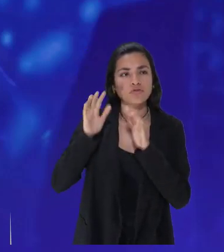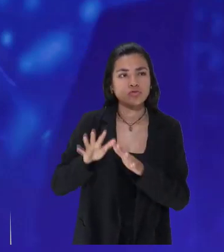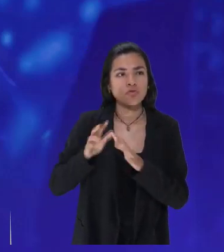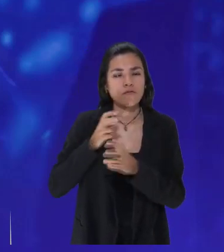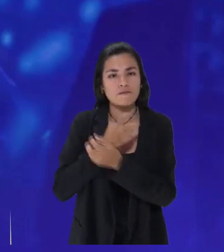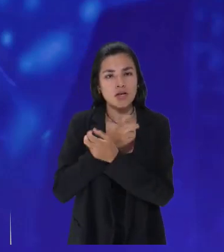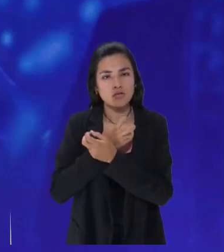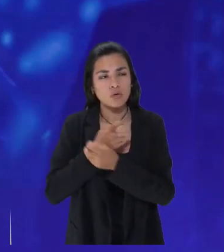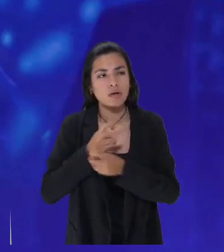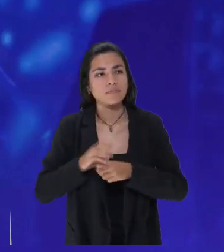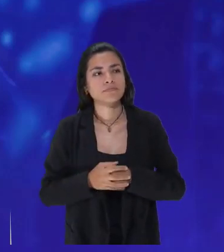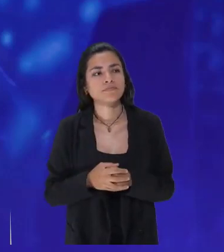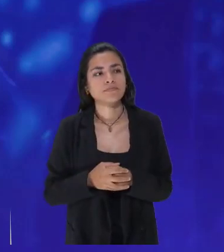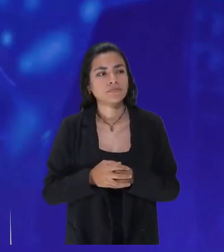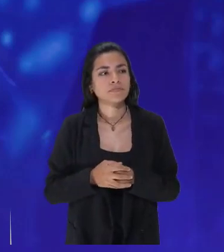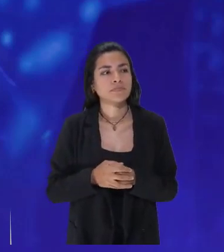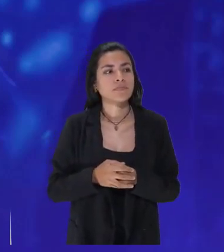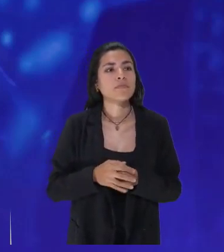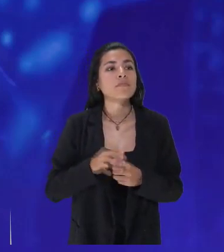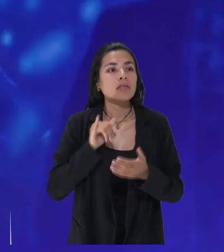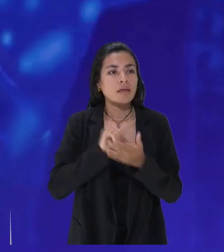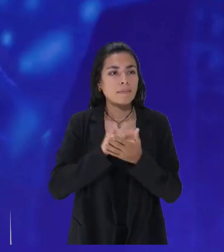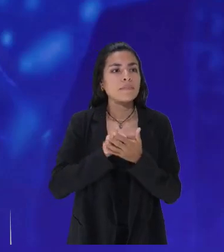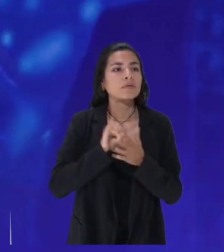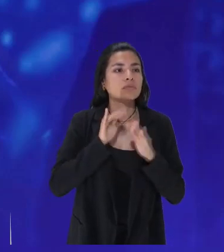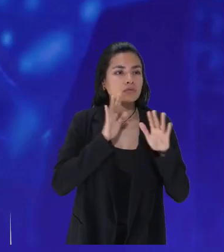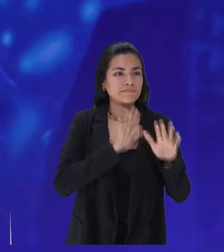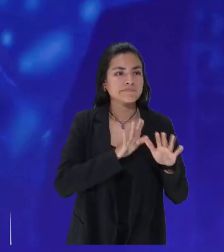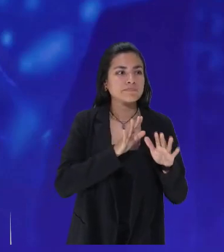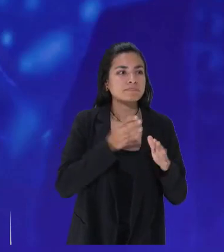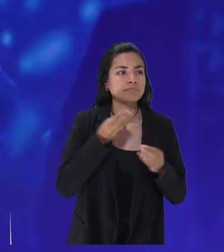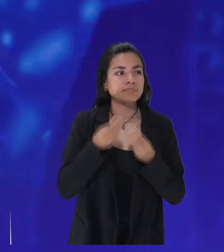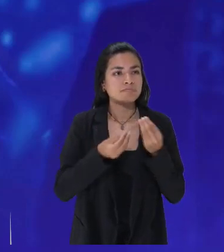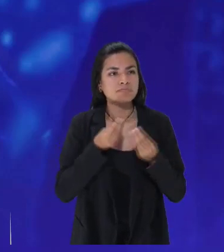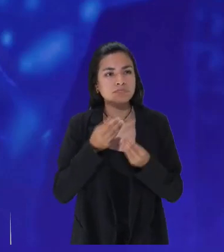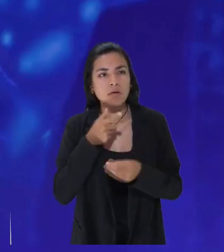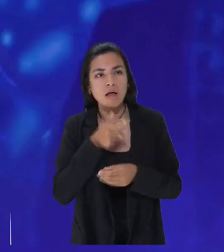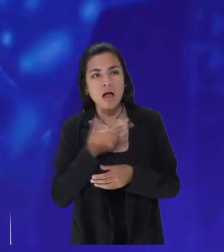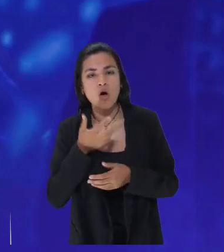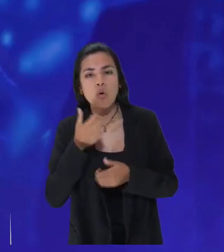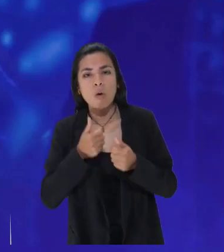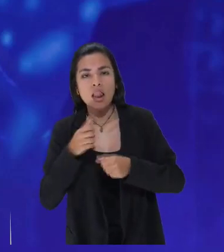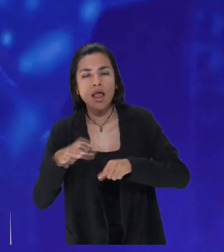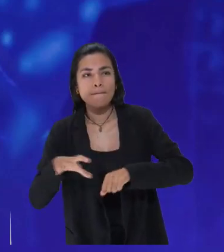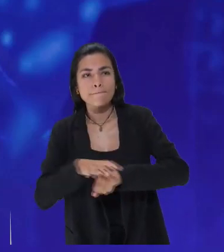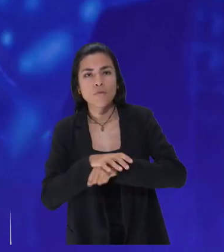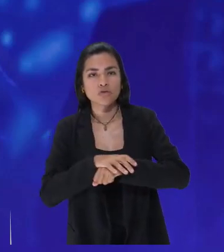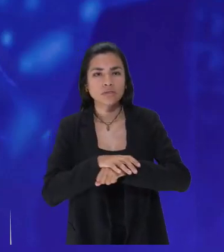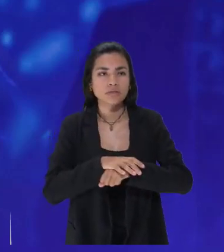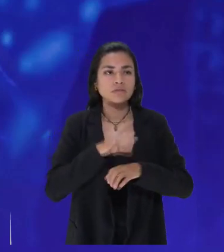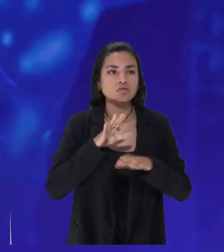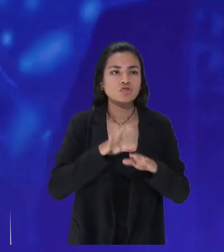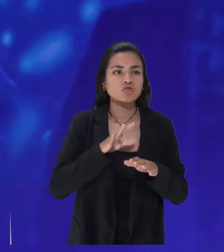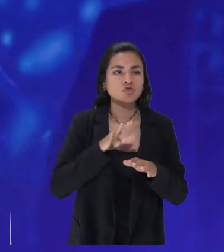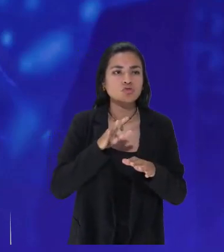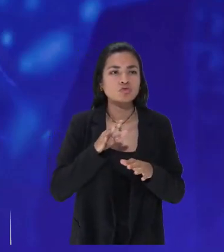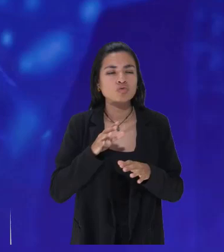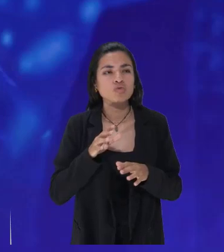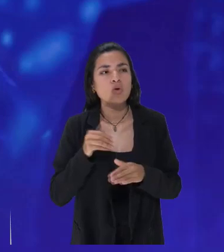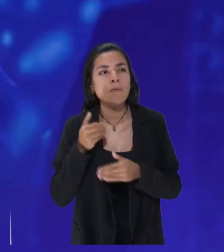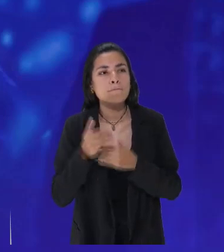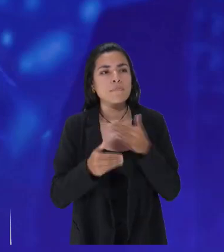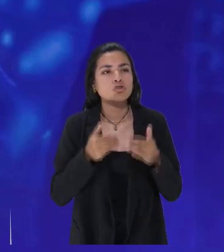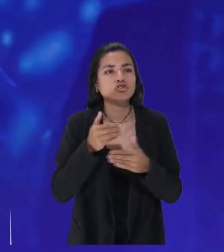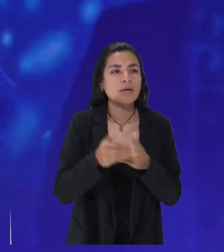y está describiendo cuál es el procedimiento que se va a realizar, el tipo de prótesis que se va a poner, y que es un tipo de prótesis que tiene un